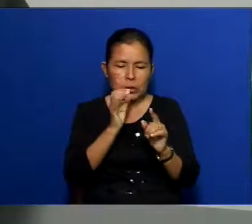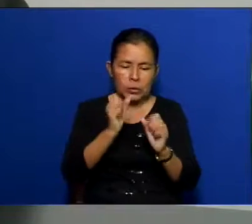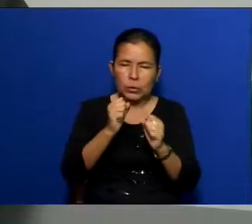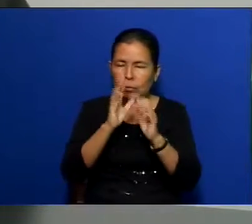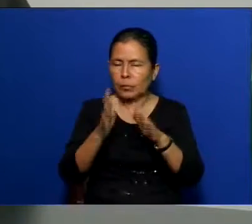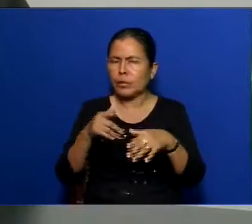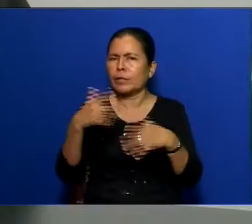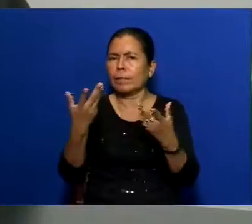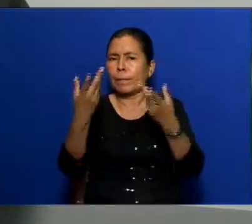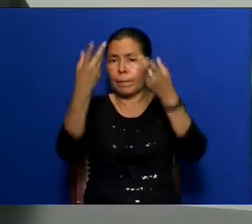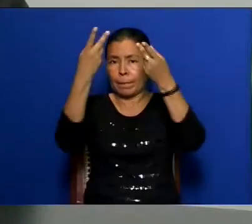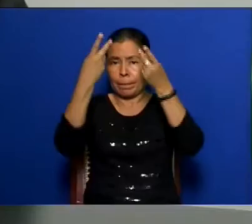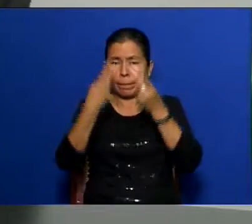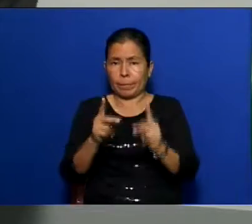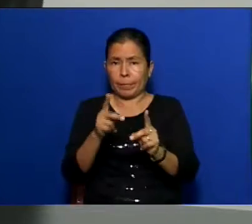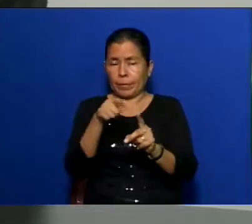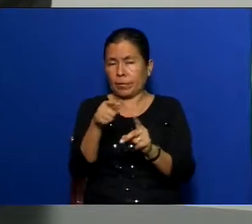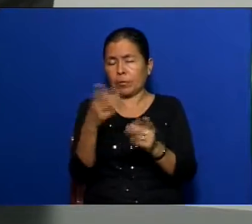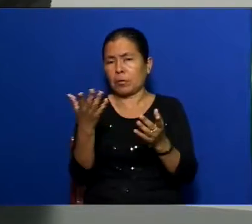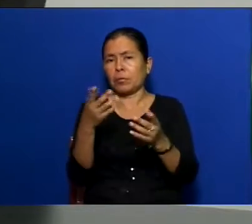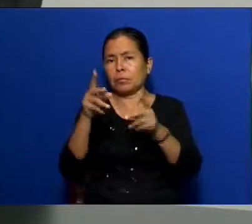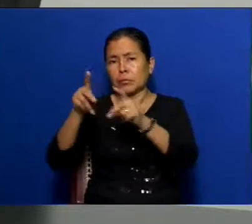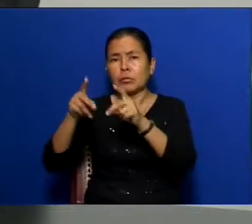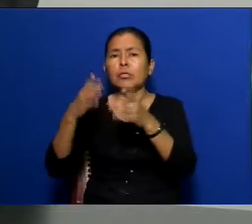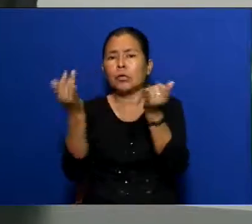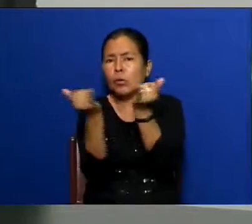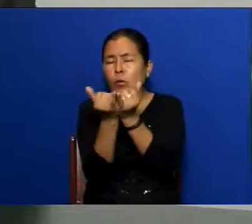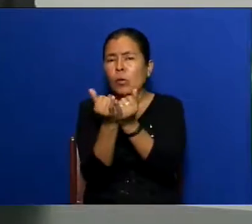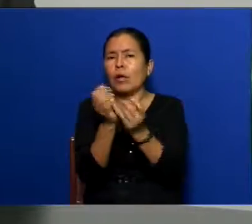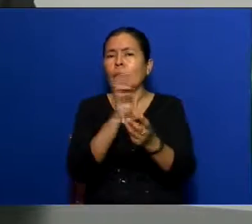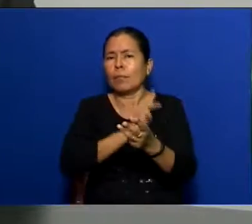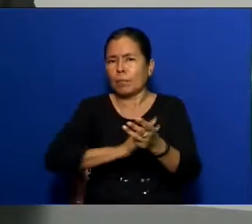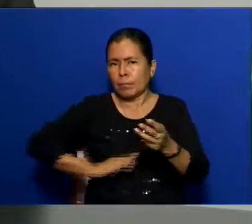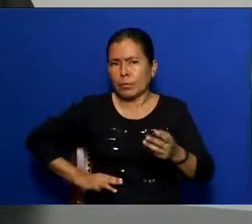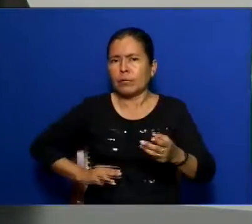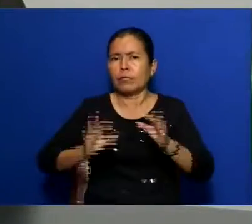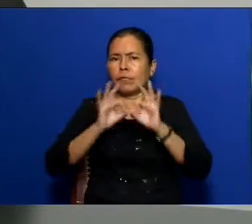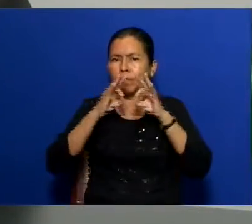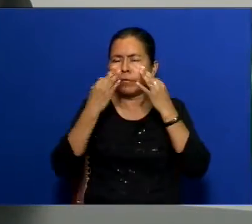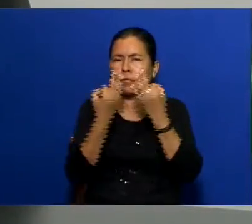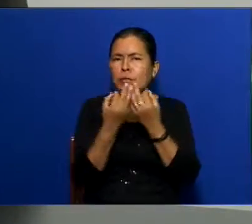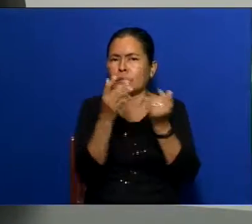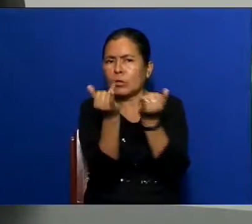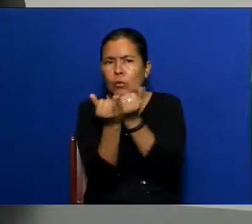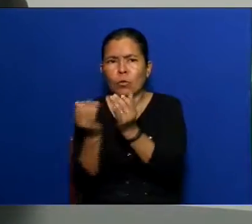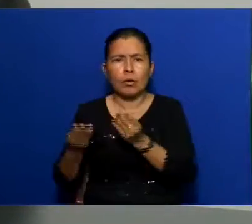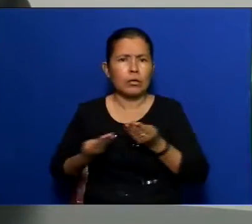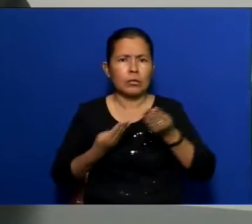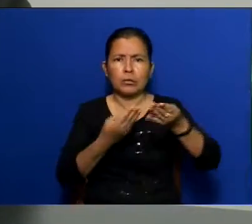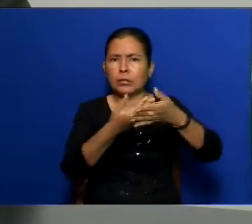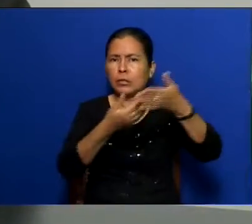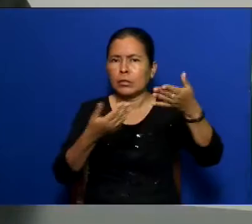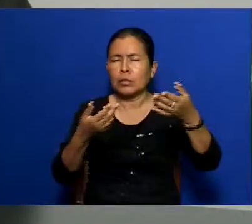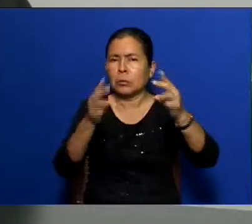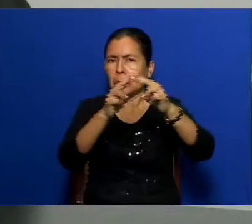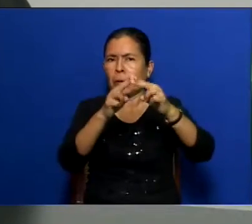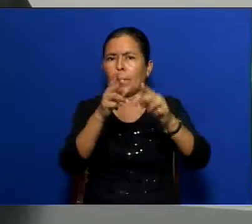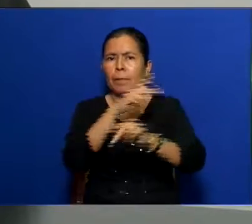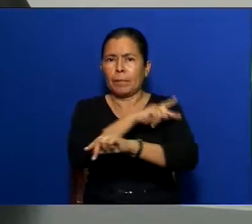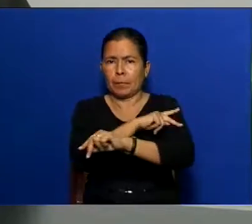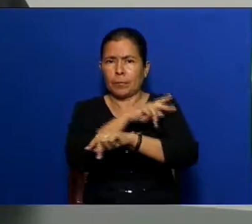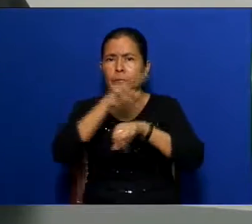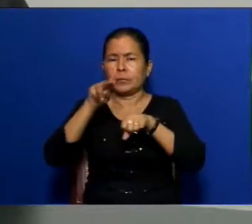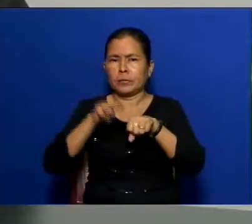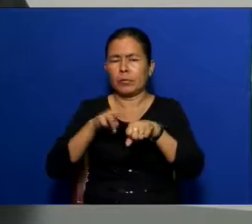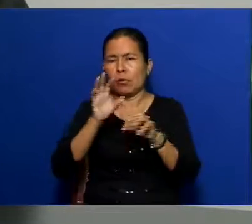acudir al Ministerio de la Familia, y el Ministerio de la Familia lo remite posteriormente a la policía, e incluso pueden recurrir ante